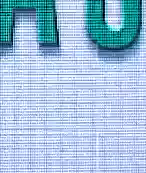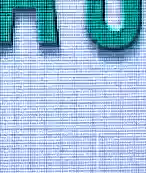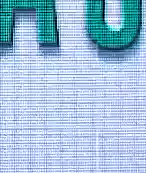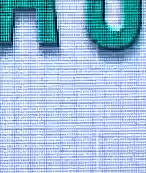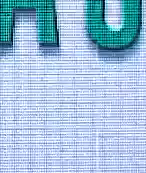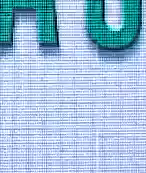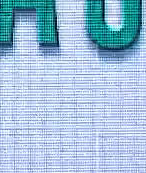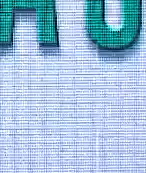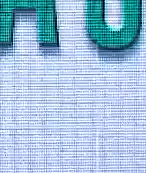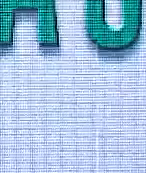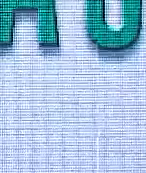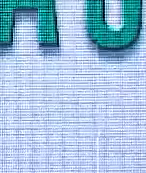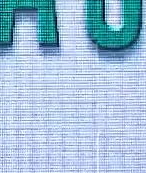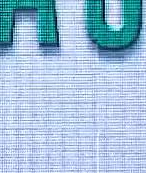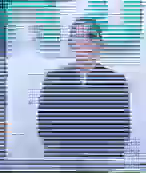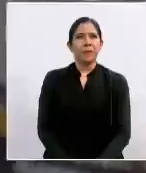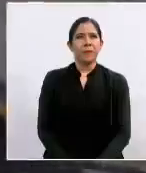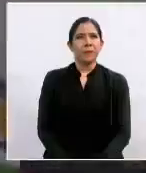2019